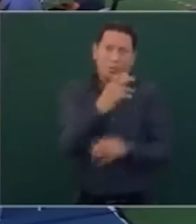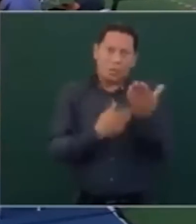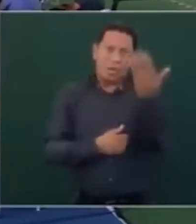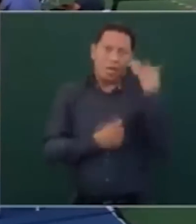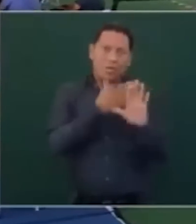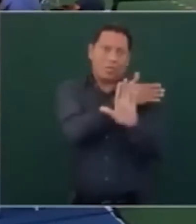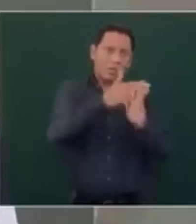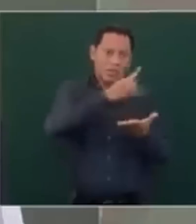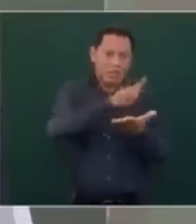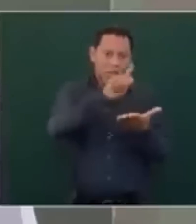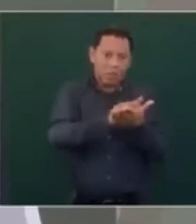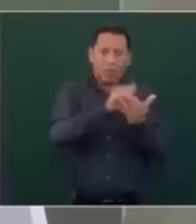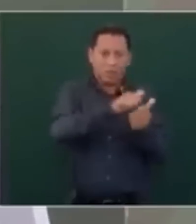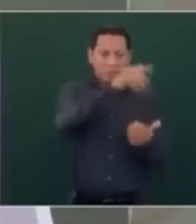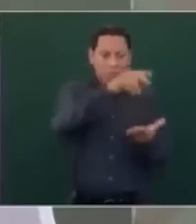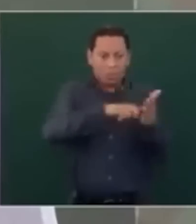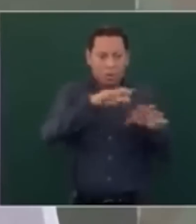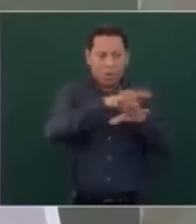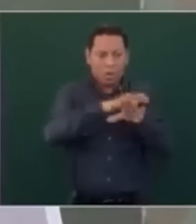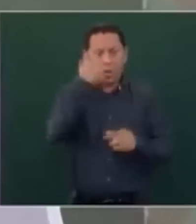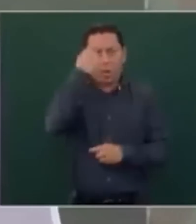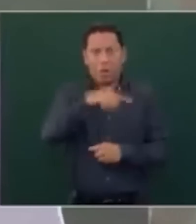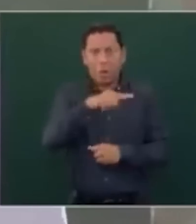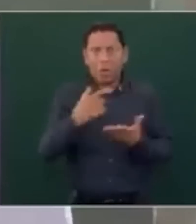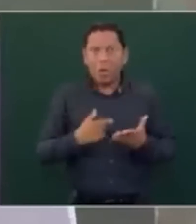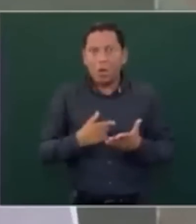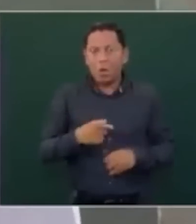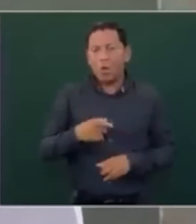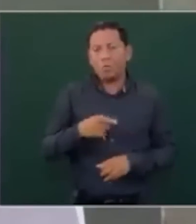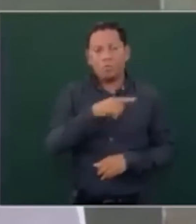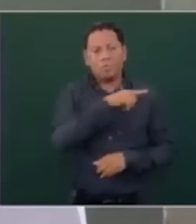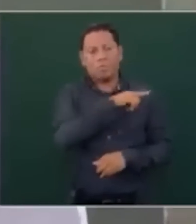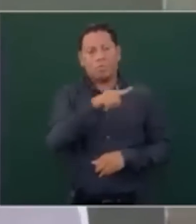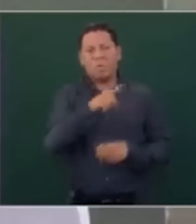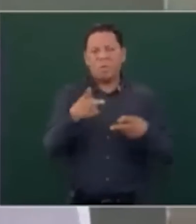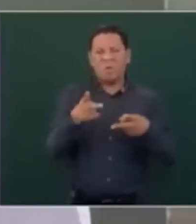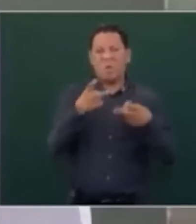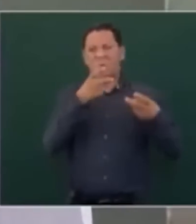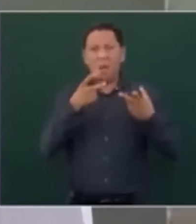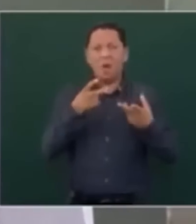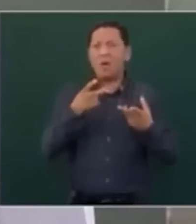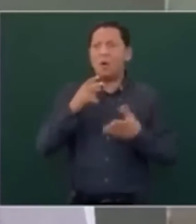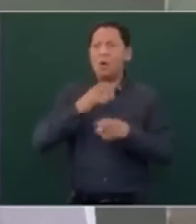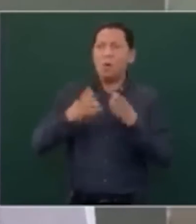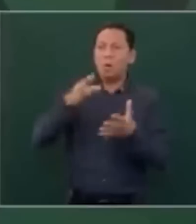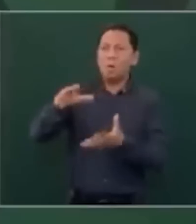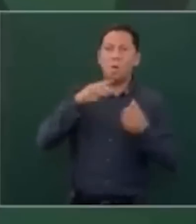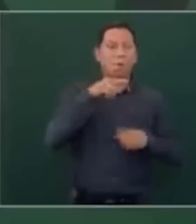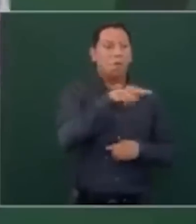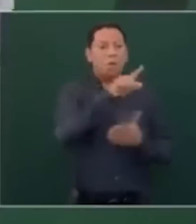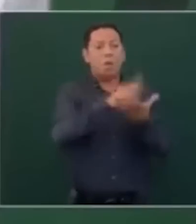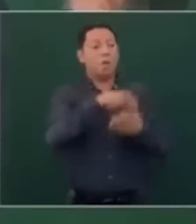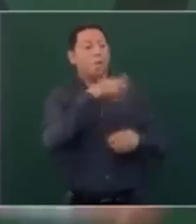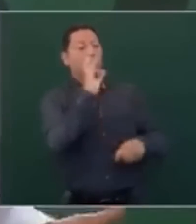para legalizar el pillaje, el robo, el saqueo.